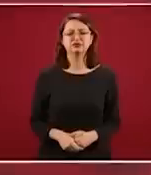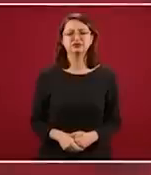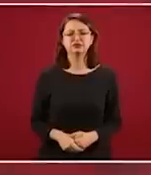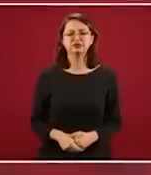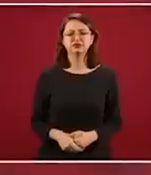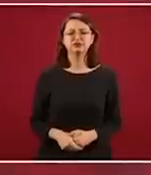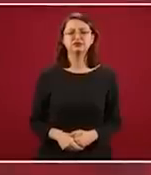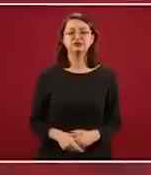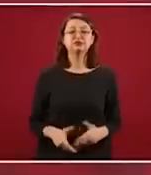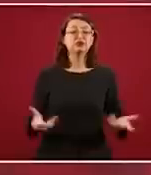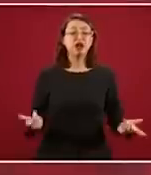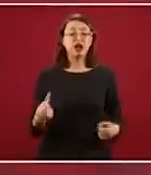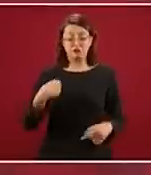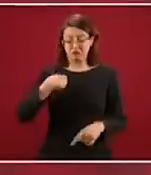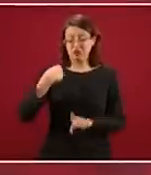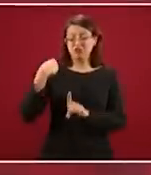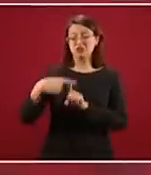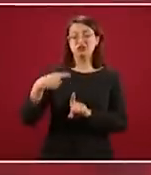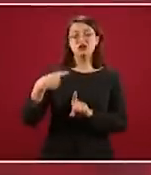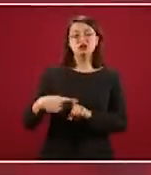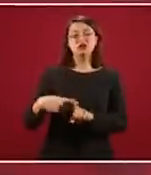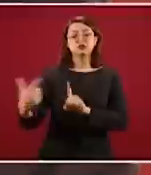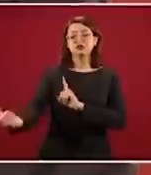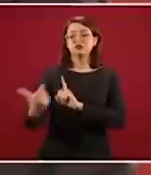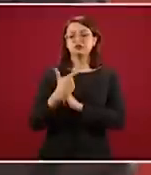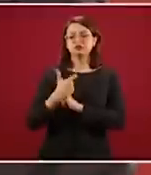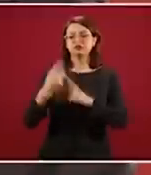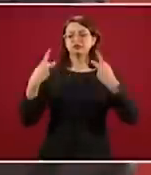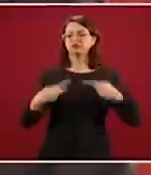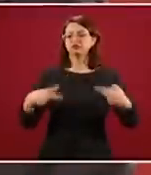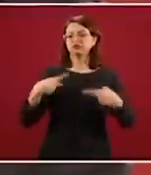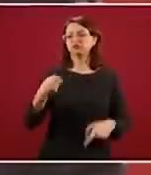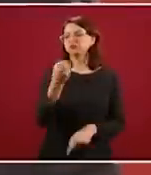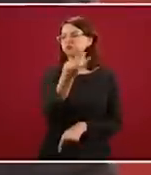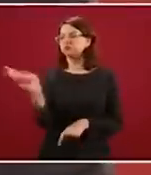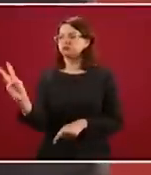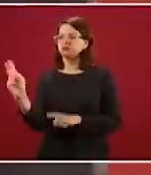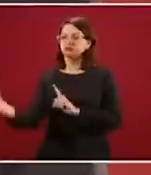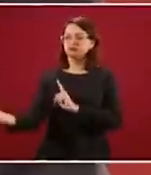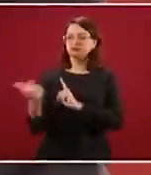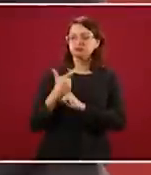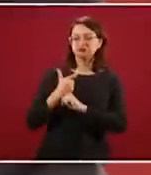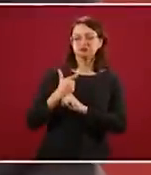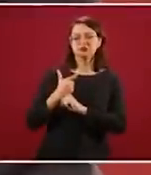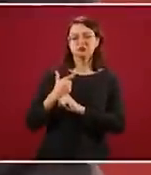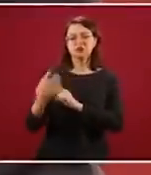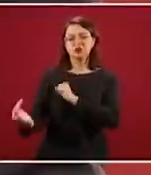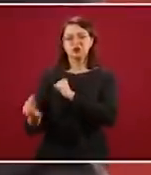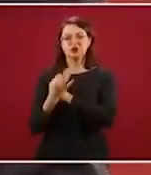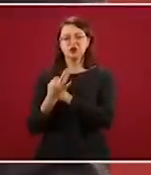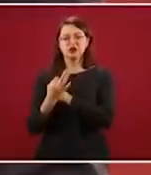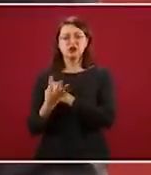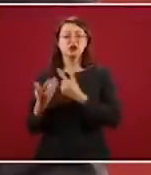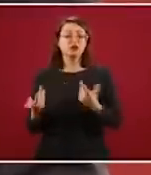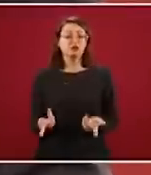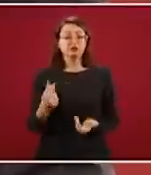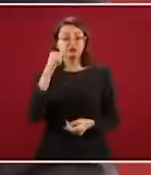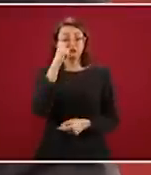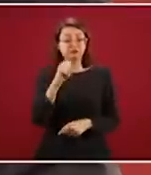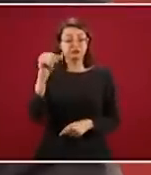La gente me cuida. Lo de ayer, por ejemplo, es un grupo que ni siquiera